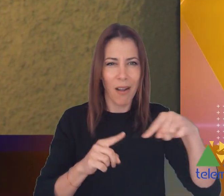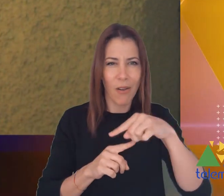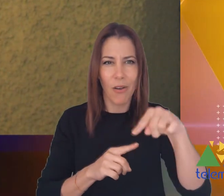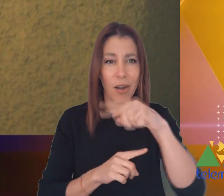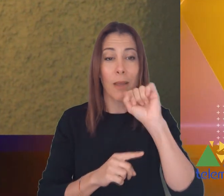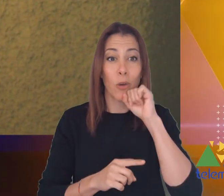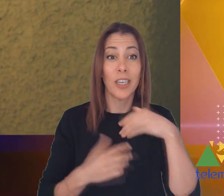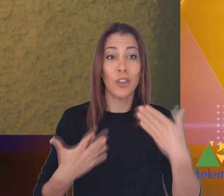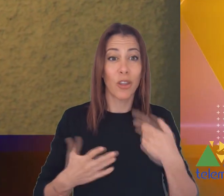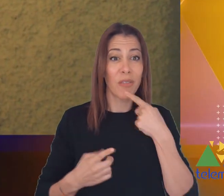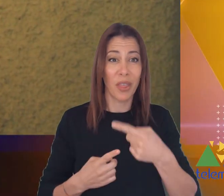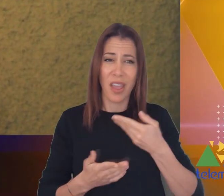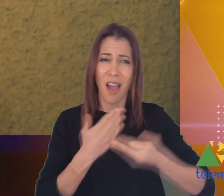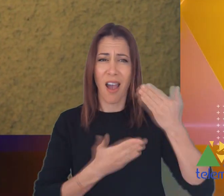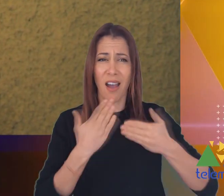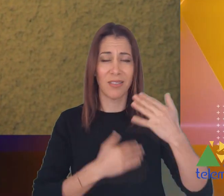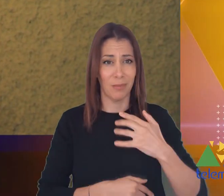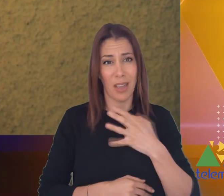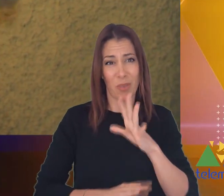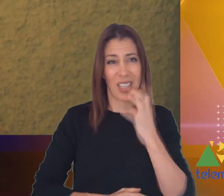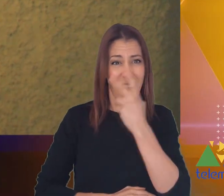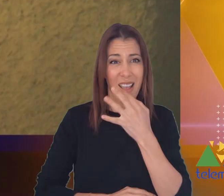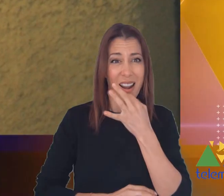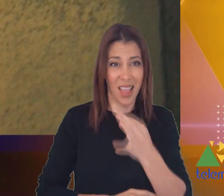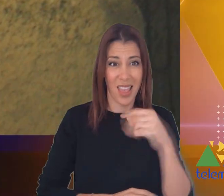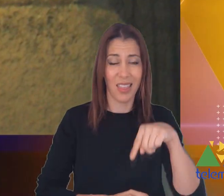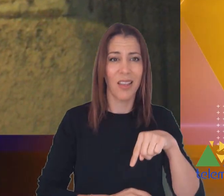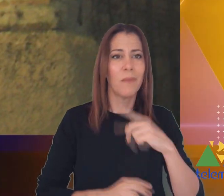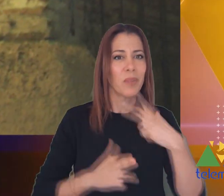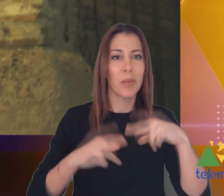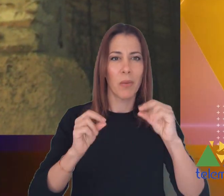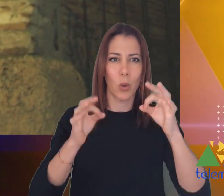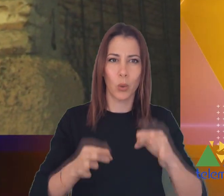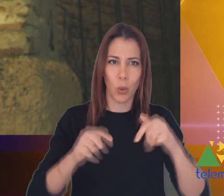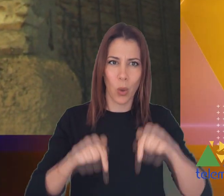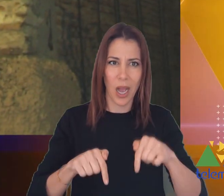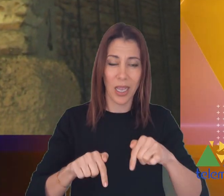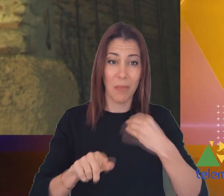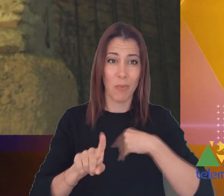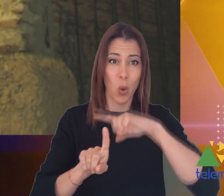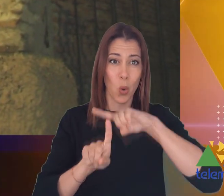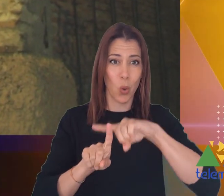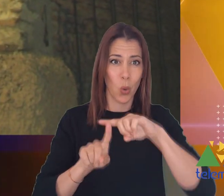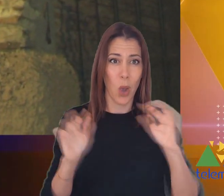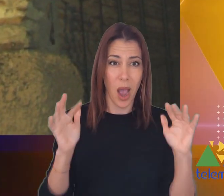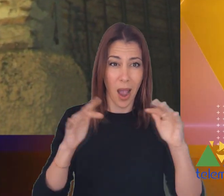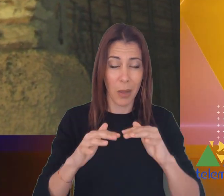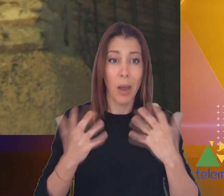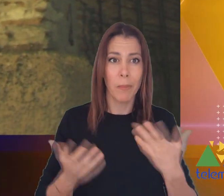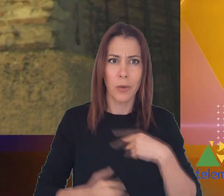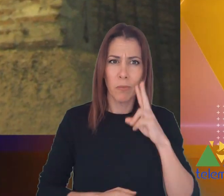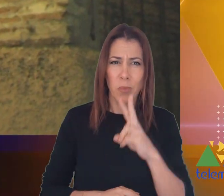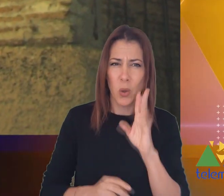decían las antiguas leyendas motrileñas que terminaba justo aquí en esta Cruz de las Ánimas, que aunque la vemos